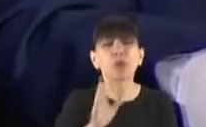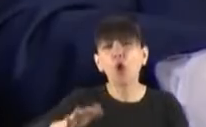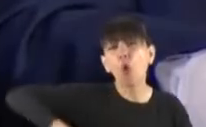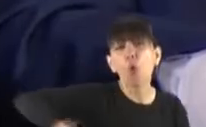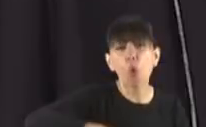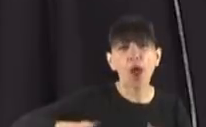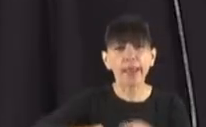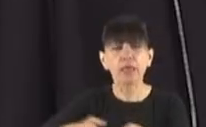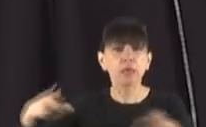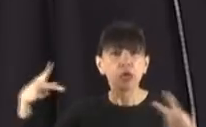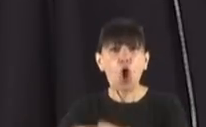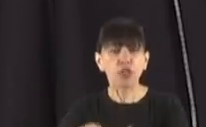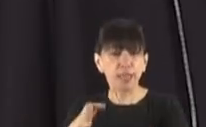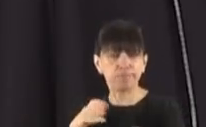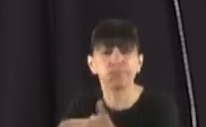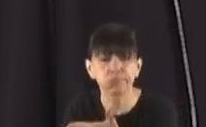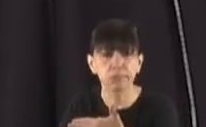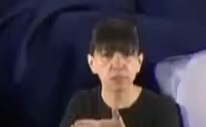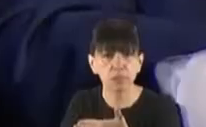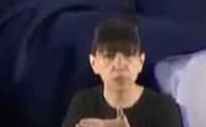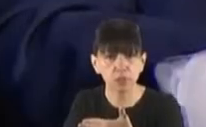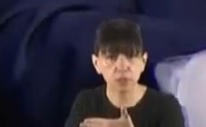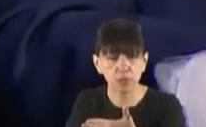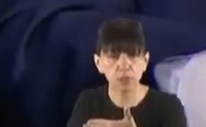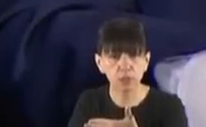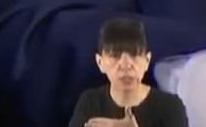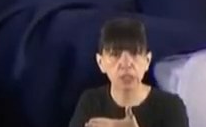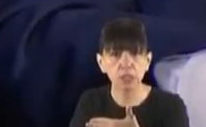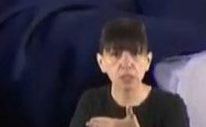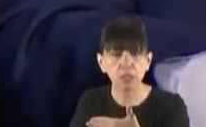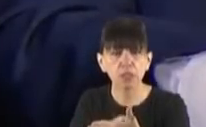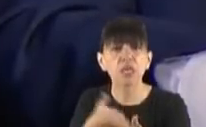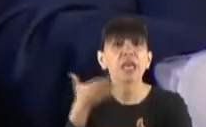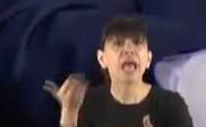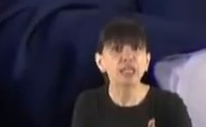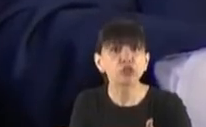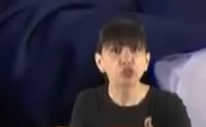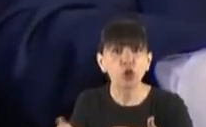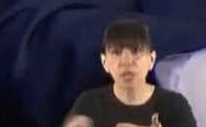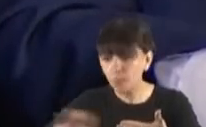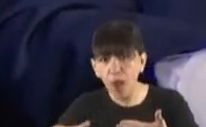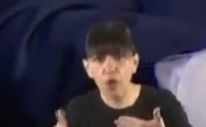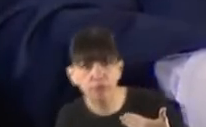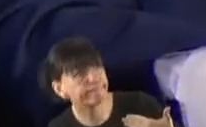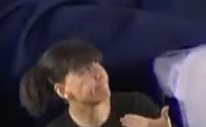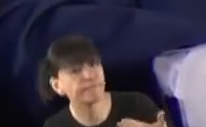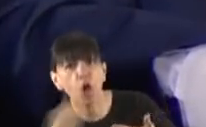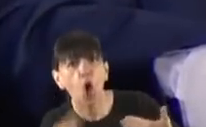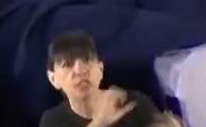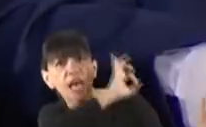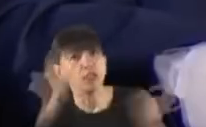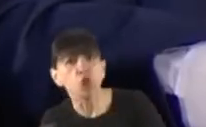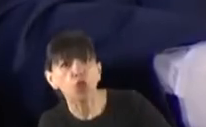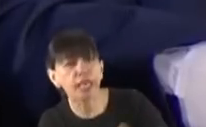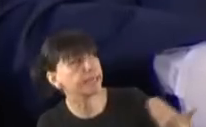y dejan en absoluta orfandad a un pueblo entero.